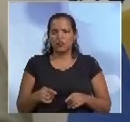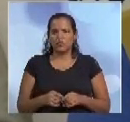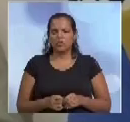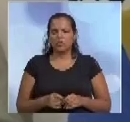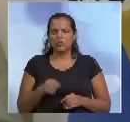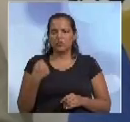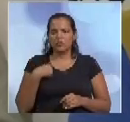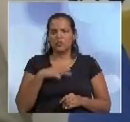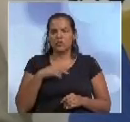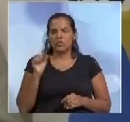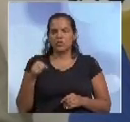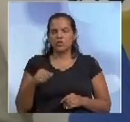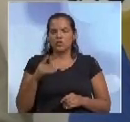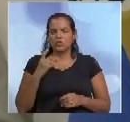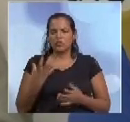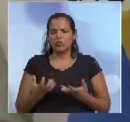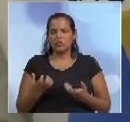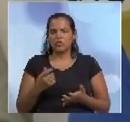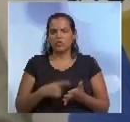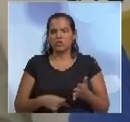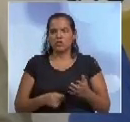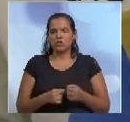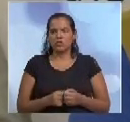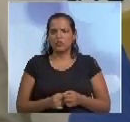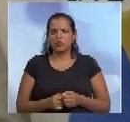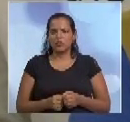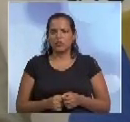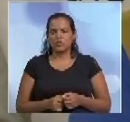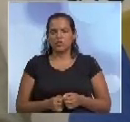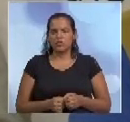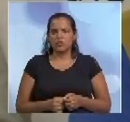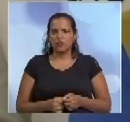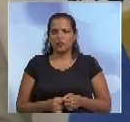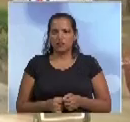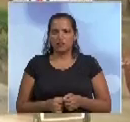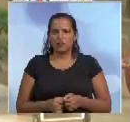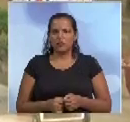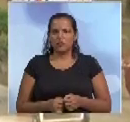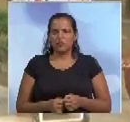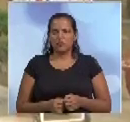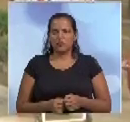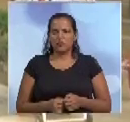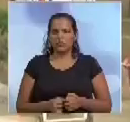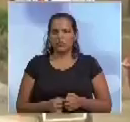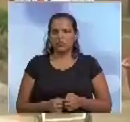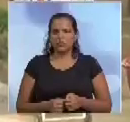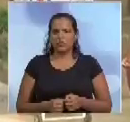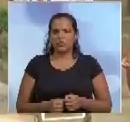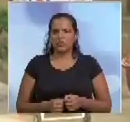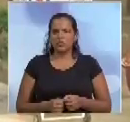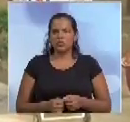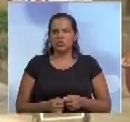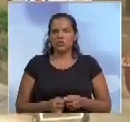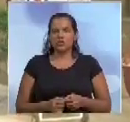preferencia. Nosotros sí queremos recalcar que esta sí va a tener este margen de preferencia. Andrea Chere, Telecosta.